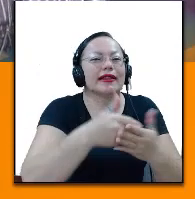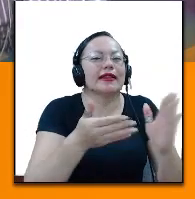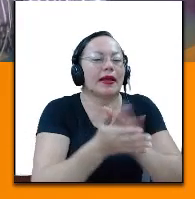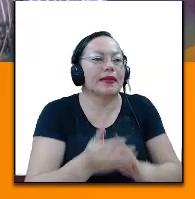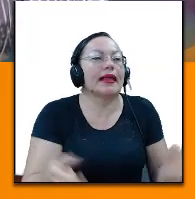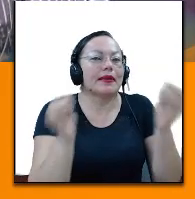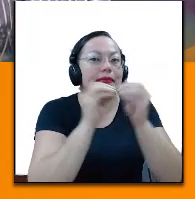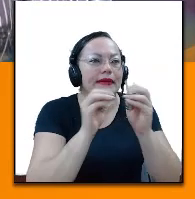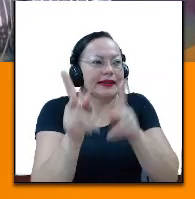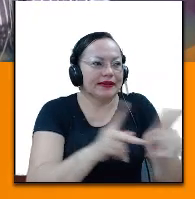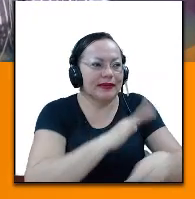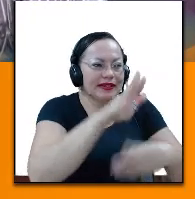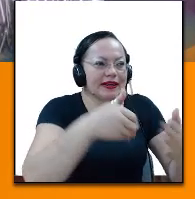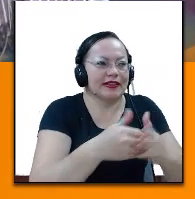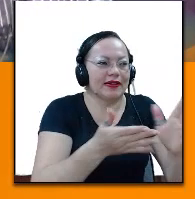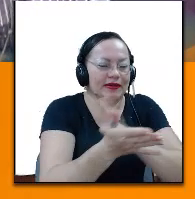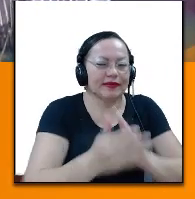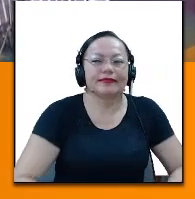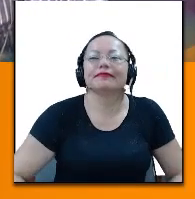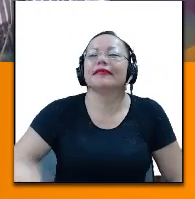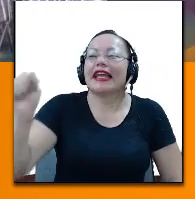demás. Así,